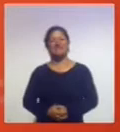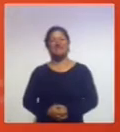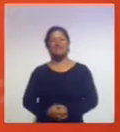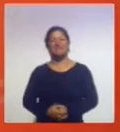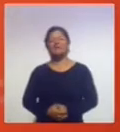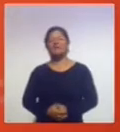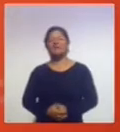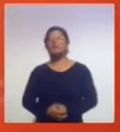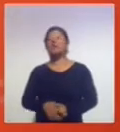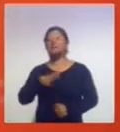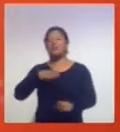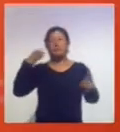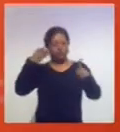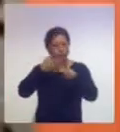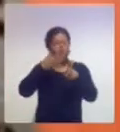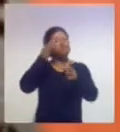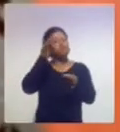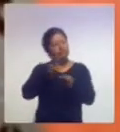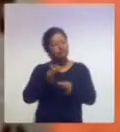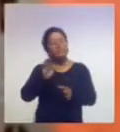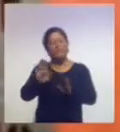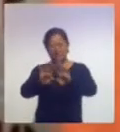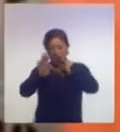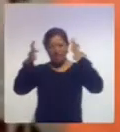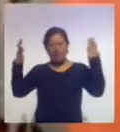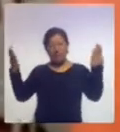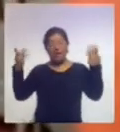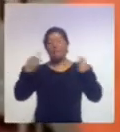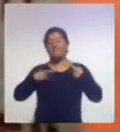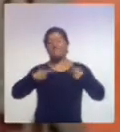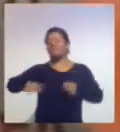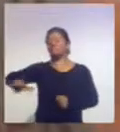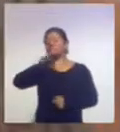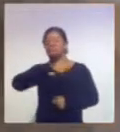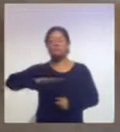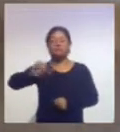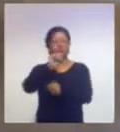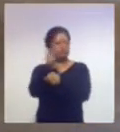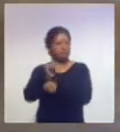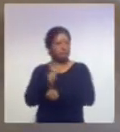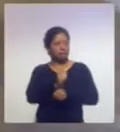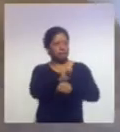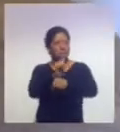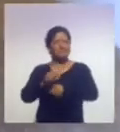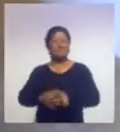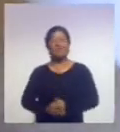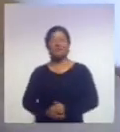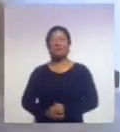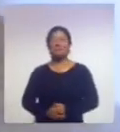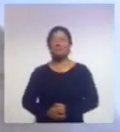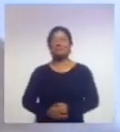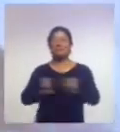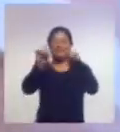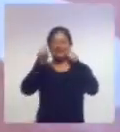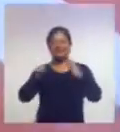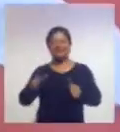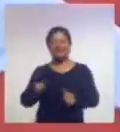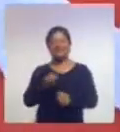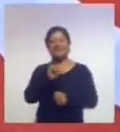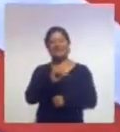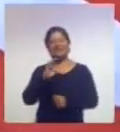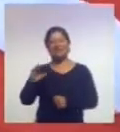Además de cumplir con el objetivo de abrir espacios a la comunidad artística local y nacional, la Galería Munibe Arte Contemporáneo tendrá